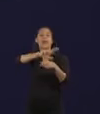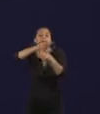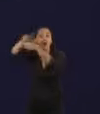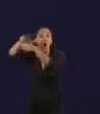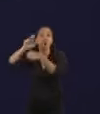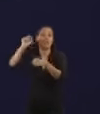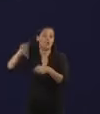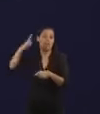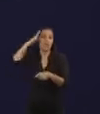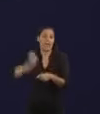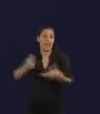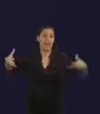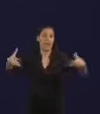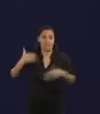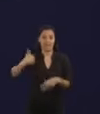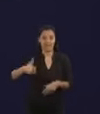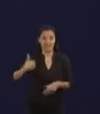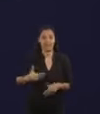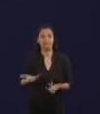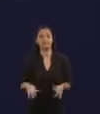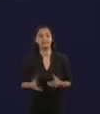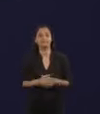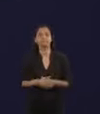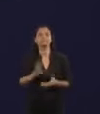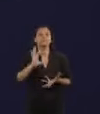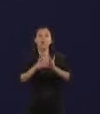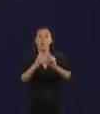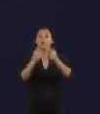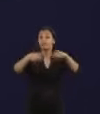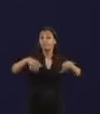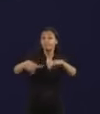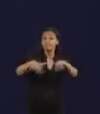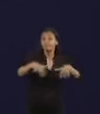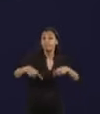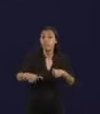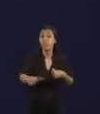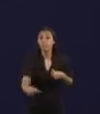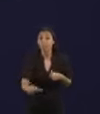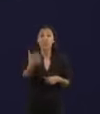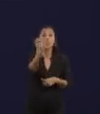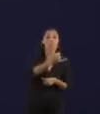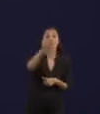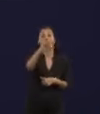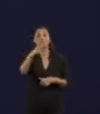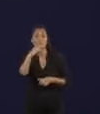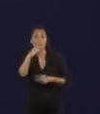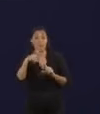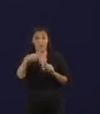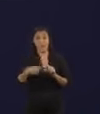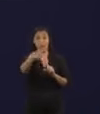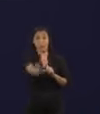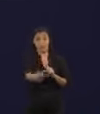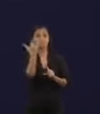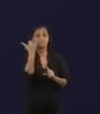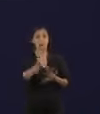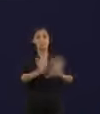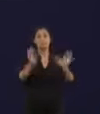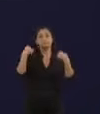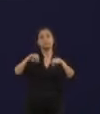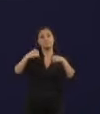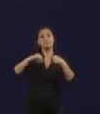Argentina las maniobras que les estoy describiendo van a ocurrir entre jueves y viernes entre mañana y